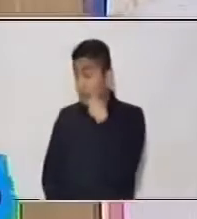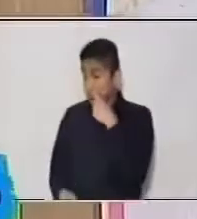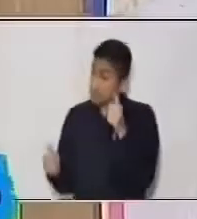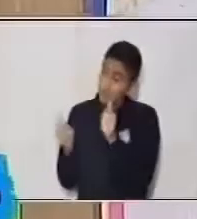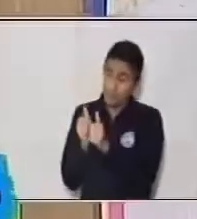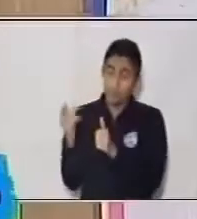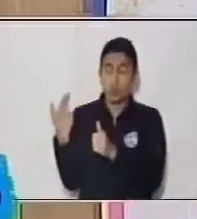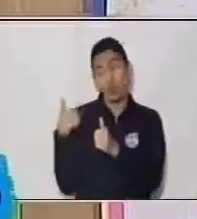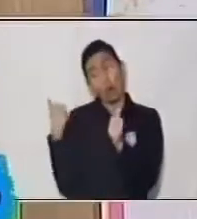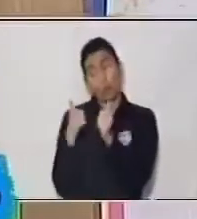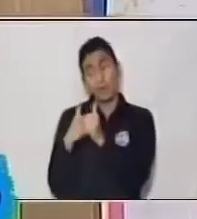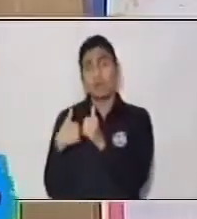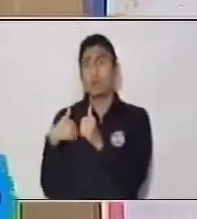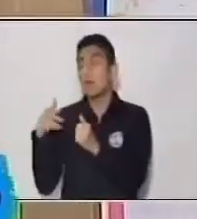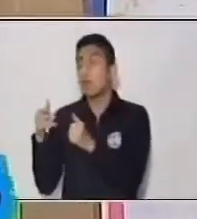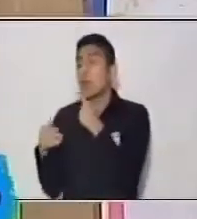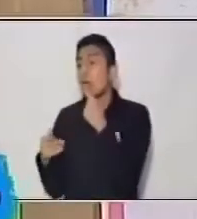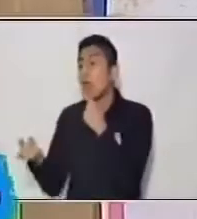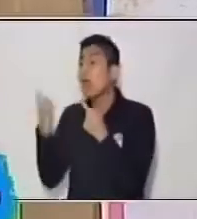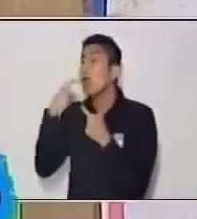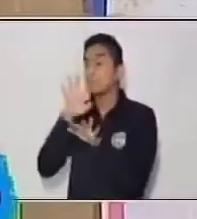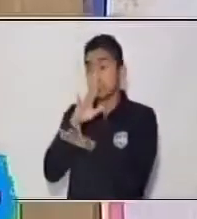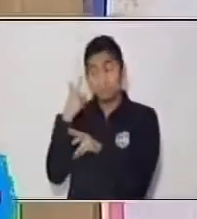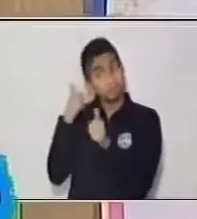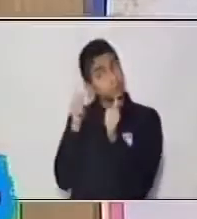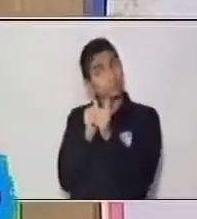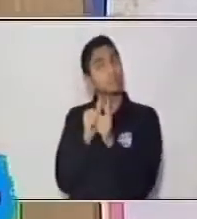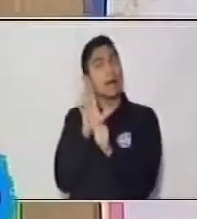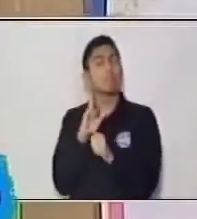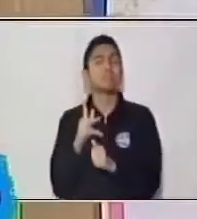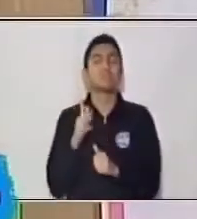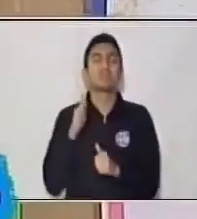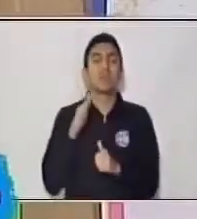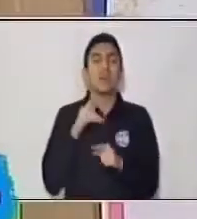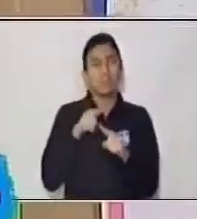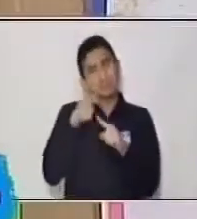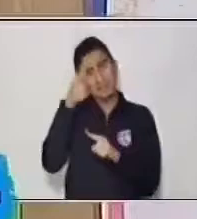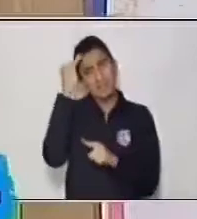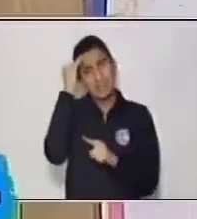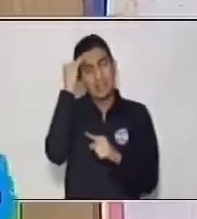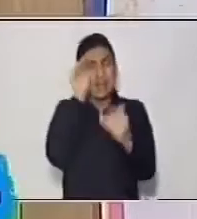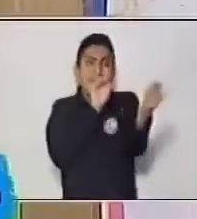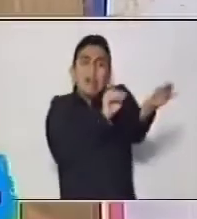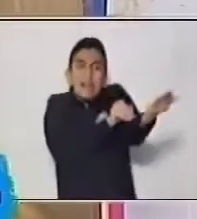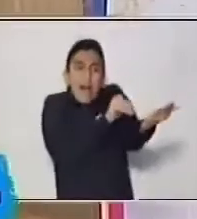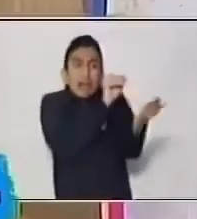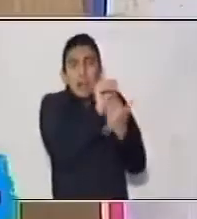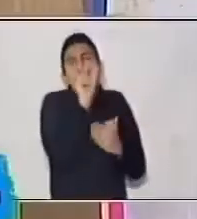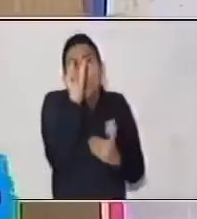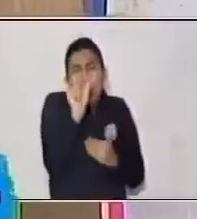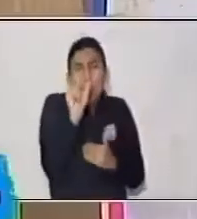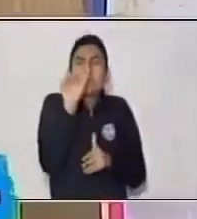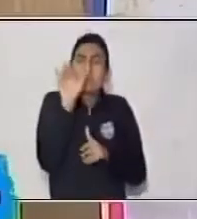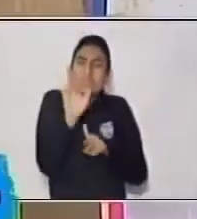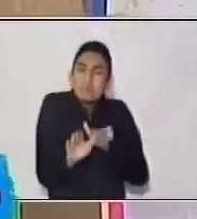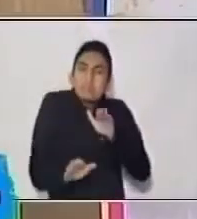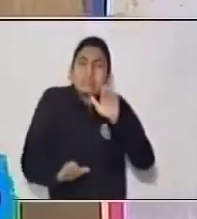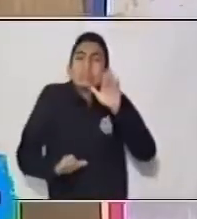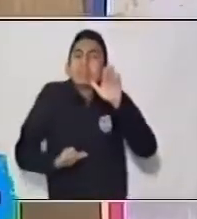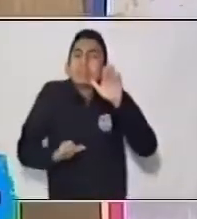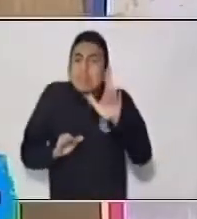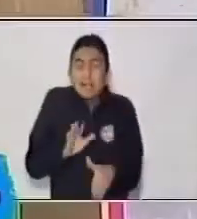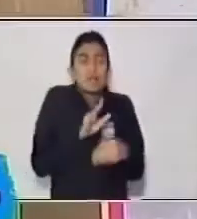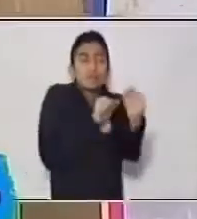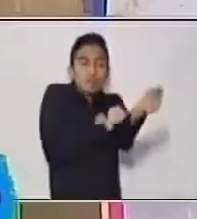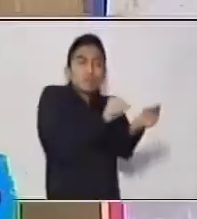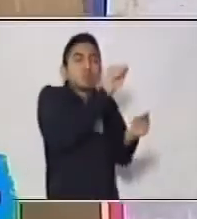rana. Ya en el camino, tampoco era que era muy rápida la rana, entonces hubo una serpiente y le dijo, yo te